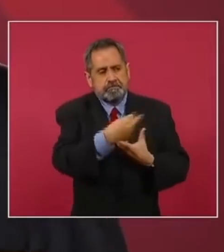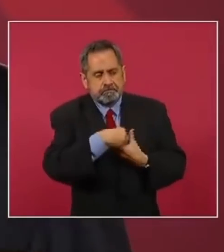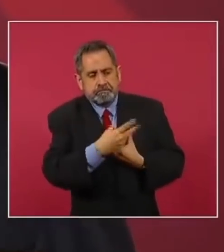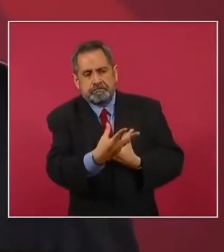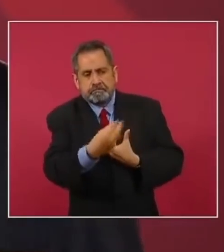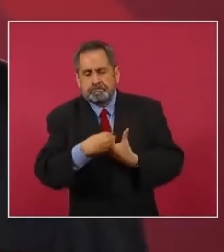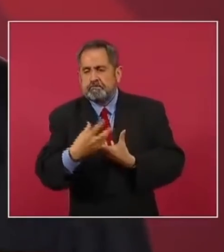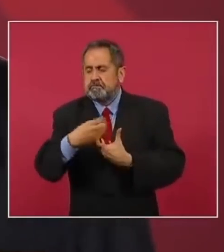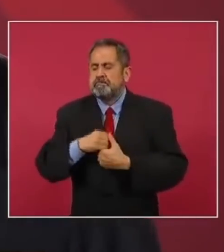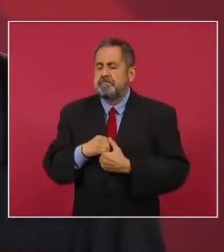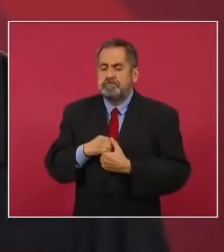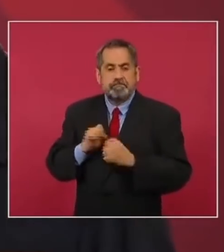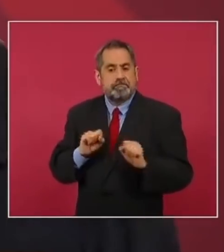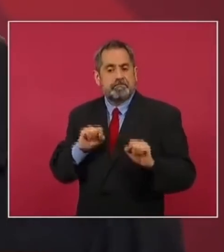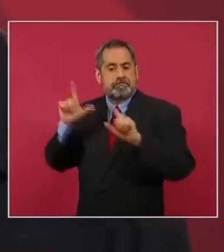se afilió en